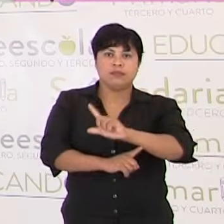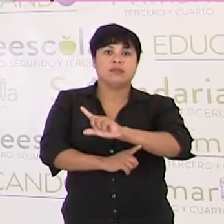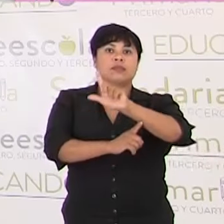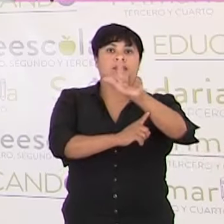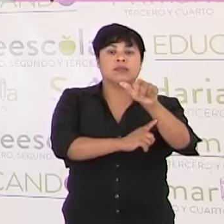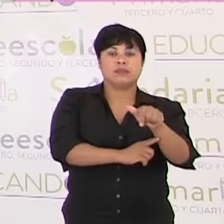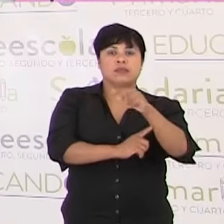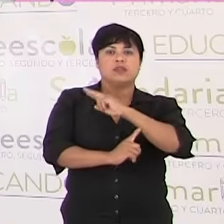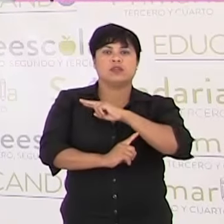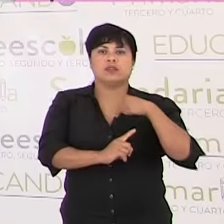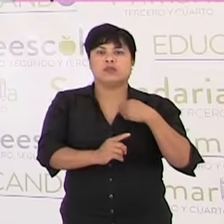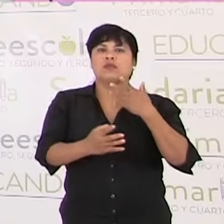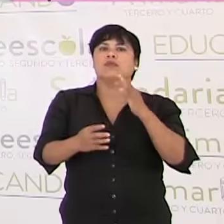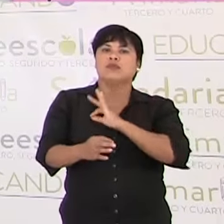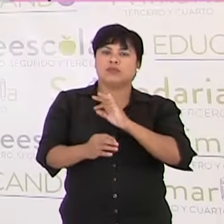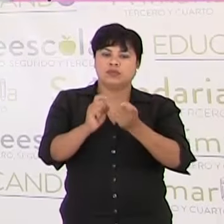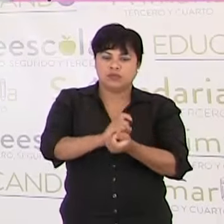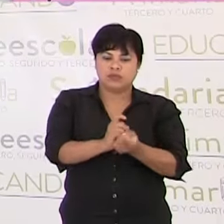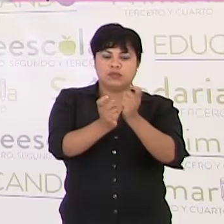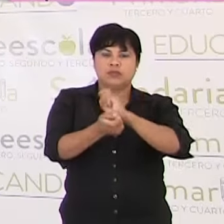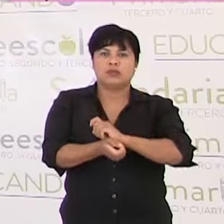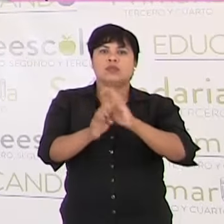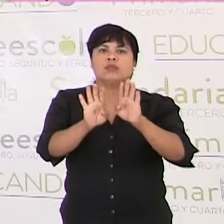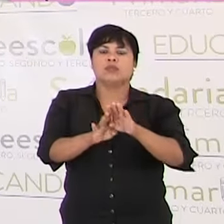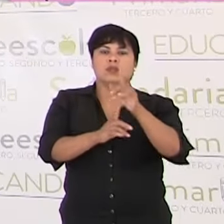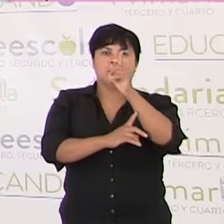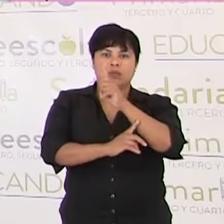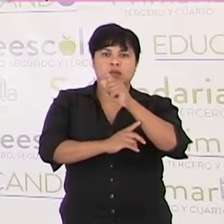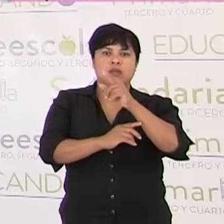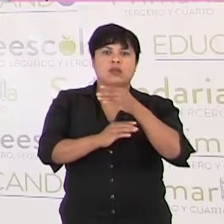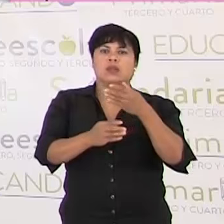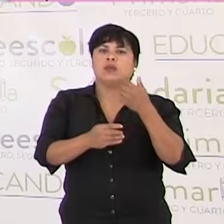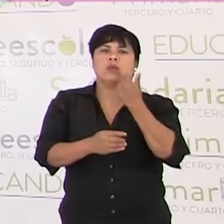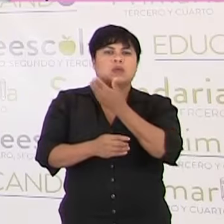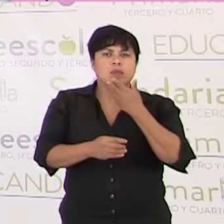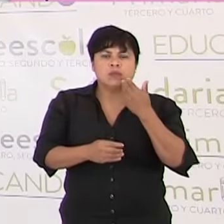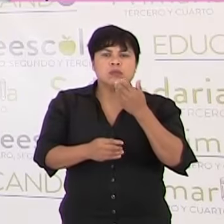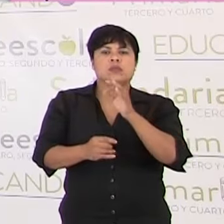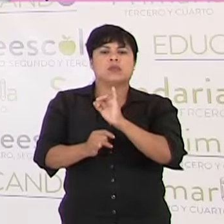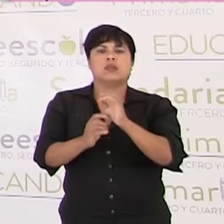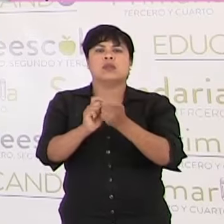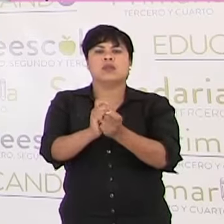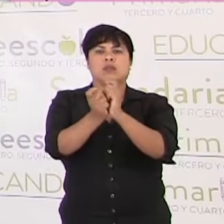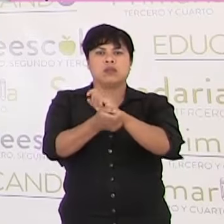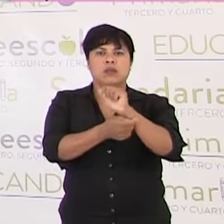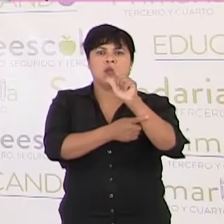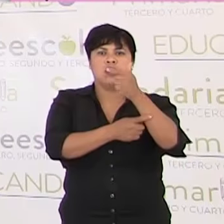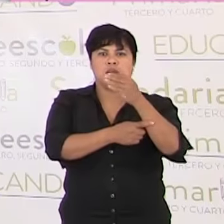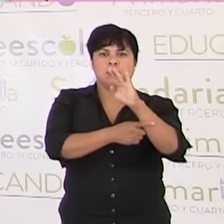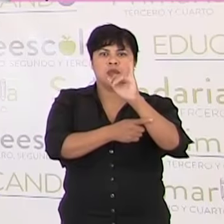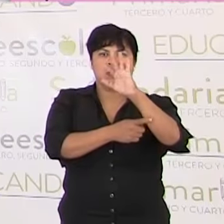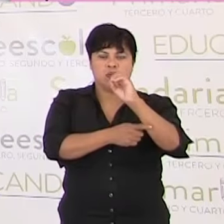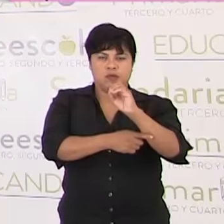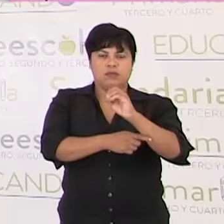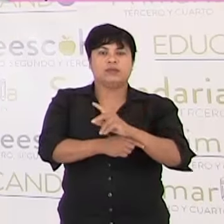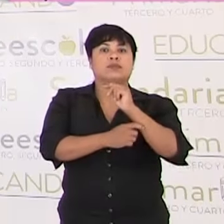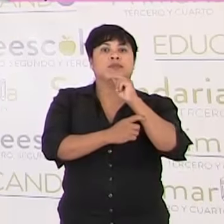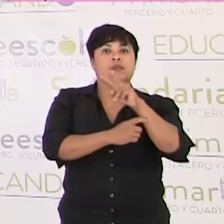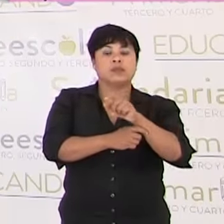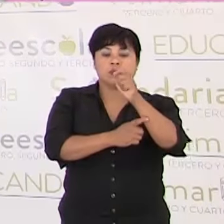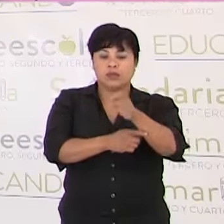Posteriormente vamos a hacer la traducción del lenguaje común al lenguaje algebraico y viceversa.